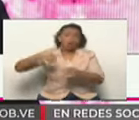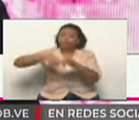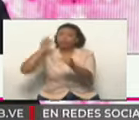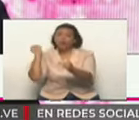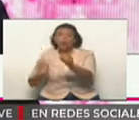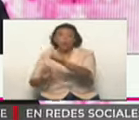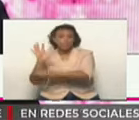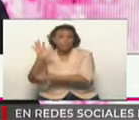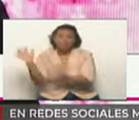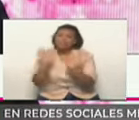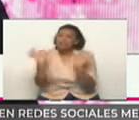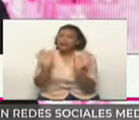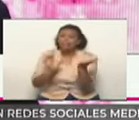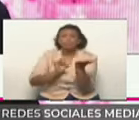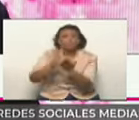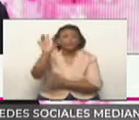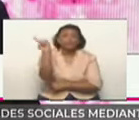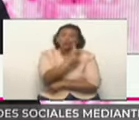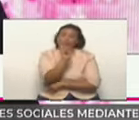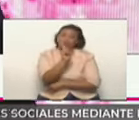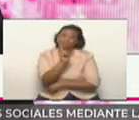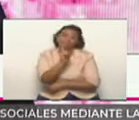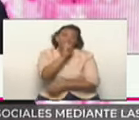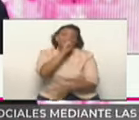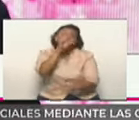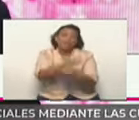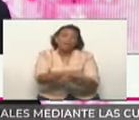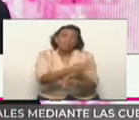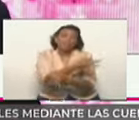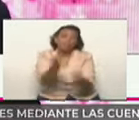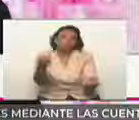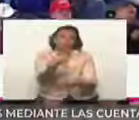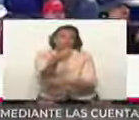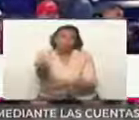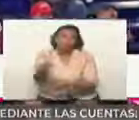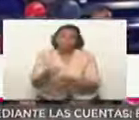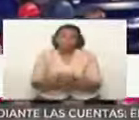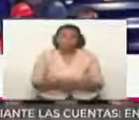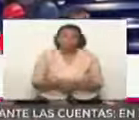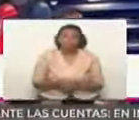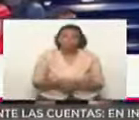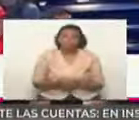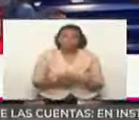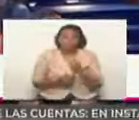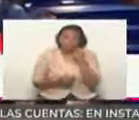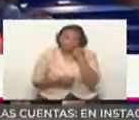nadie del mundo al que pertenecemos. Nadie nos va a sacar.